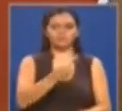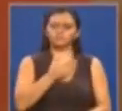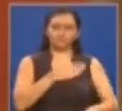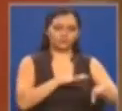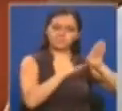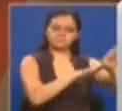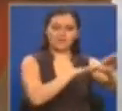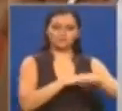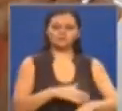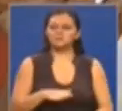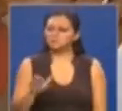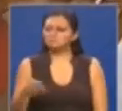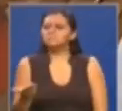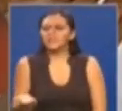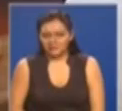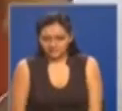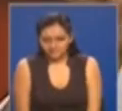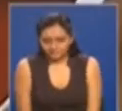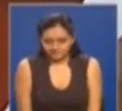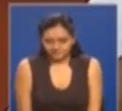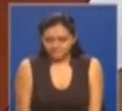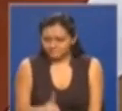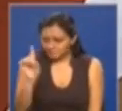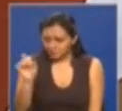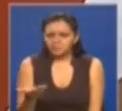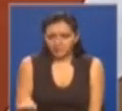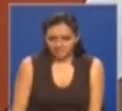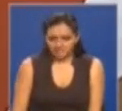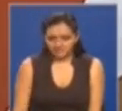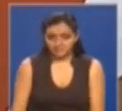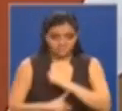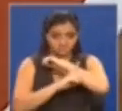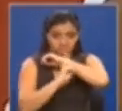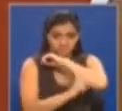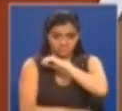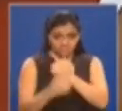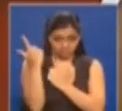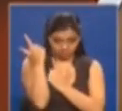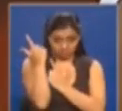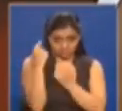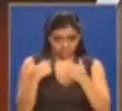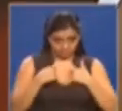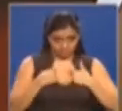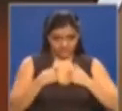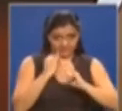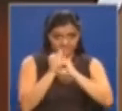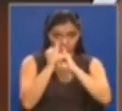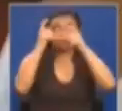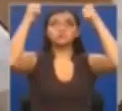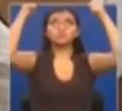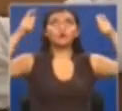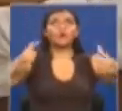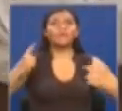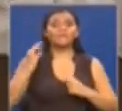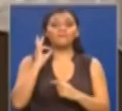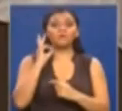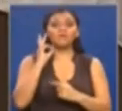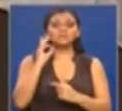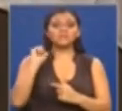respaldo institucional. ¿Respaldo institucional a qué? ¿Acaso se está acusando a la institución? En un estado de derecho, compañeros, debemos